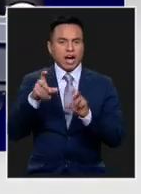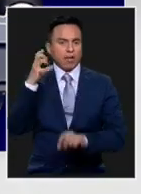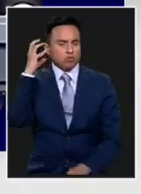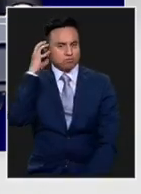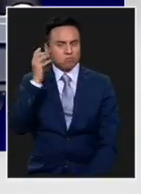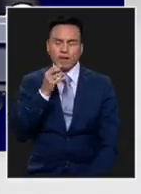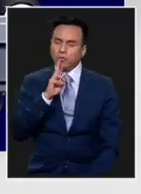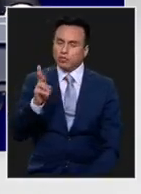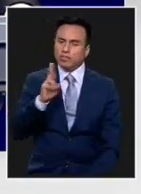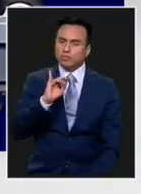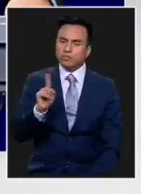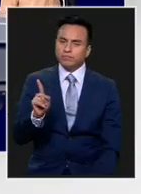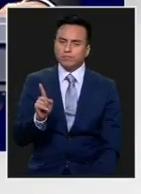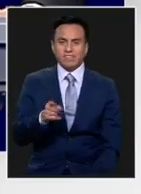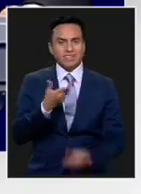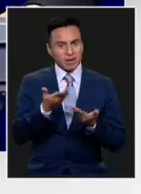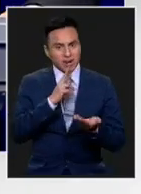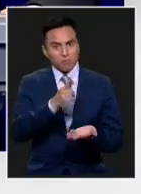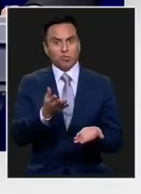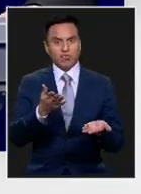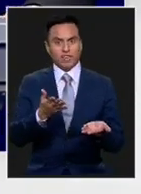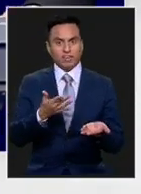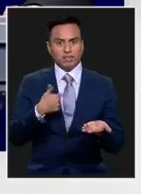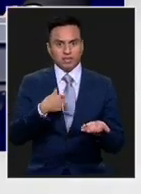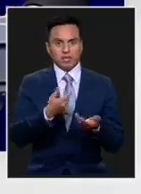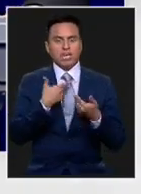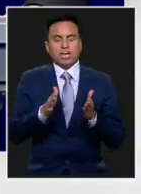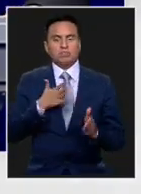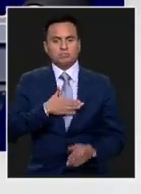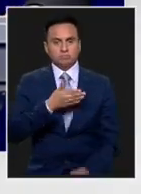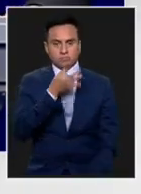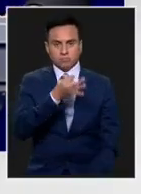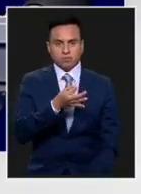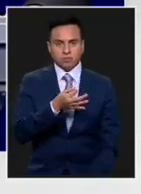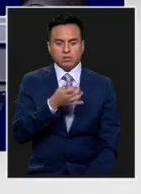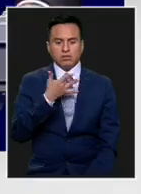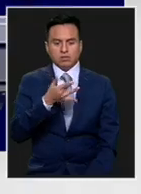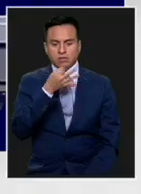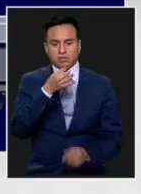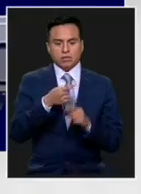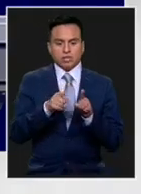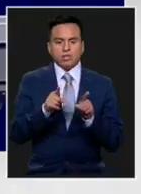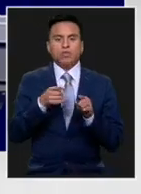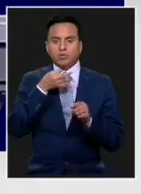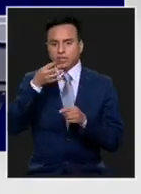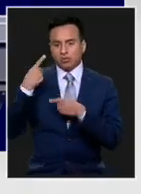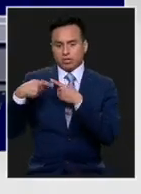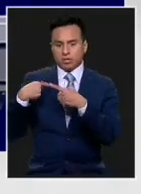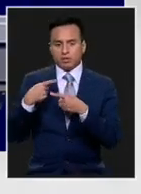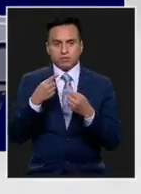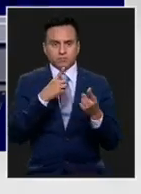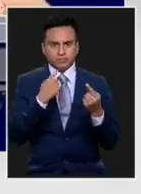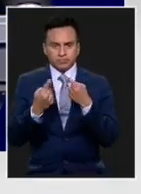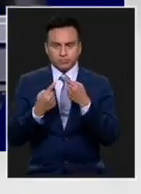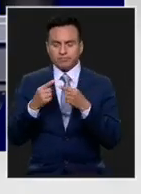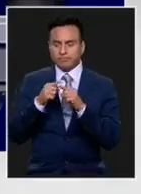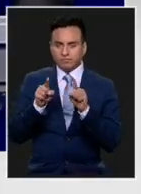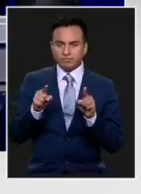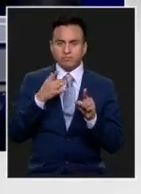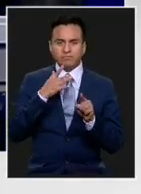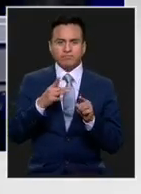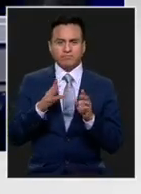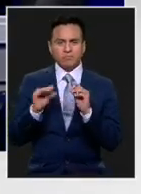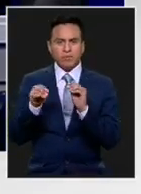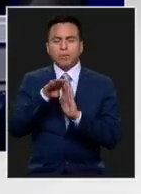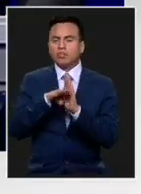¿Vas a responder o no? Déjame responder, yo voy a responder lo que quiera. No, pero no conté una historia distinta a la radio. Sí, voy a contar una historia distinta, porque hay un señor... ¿Qué